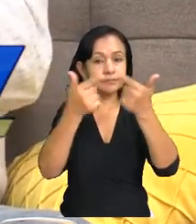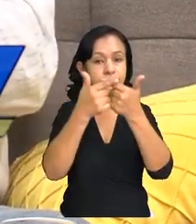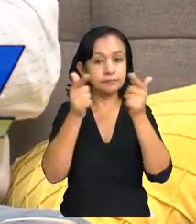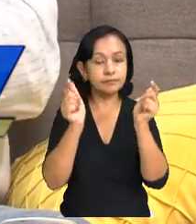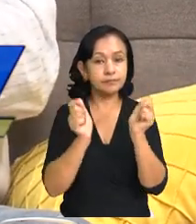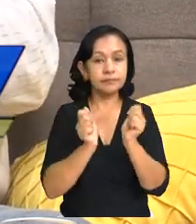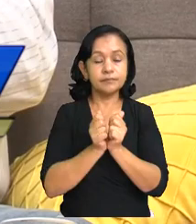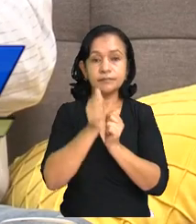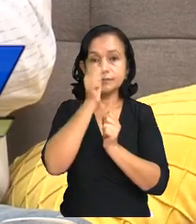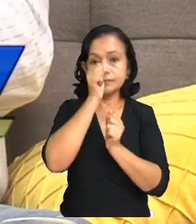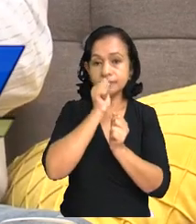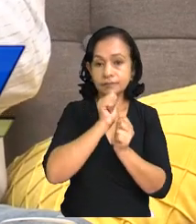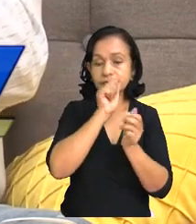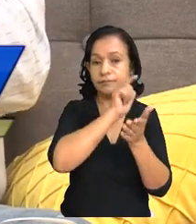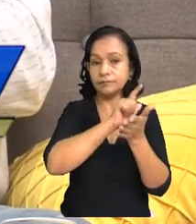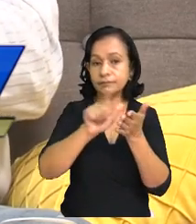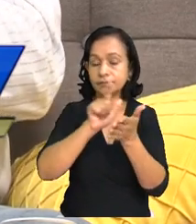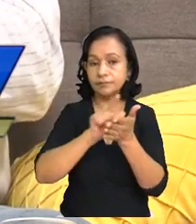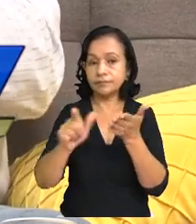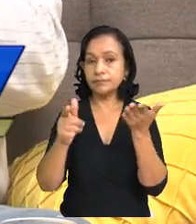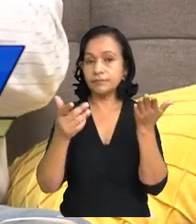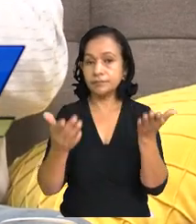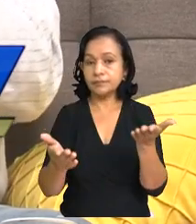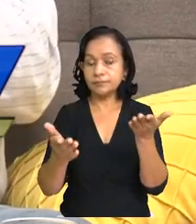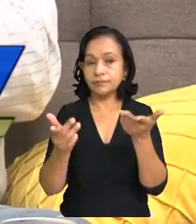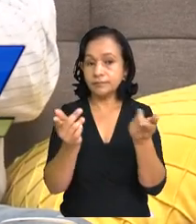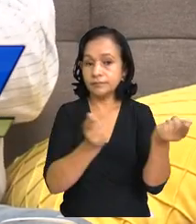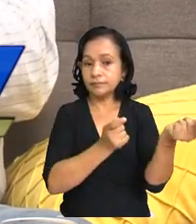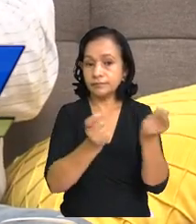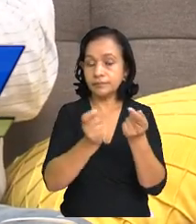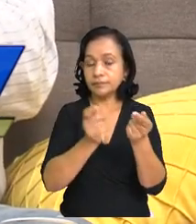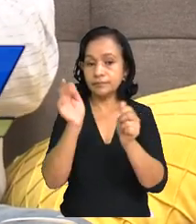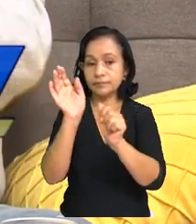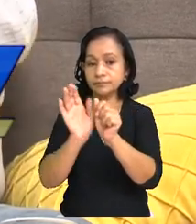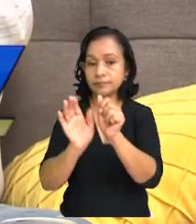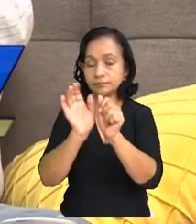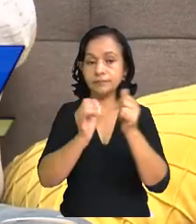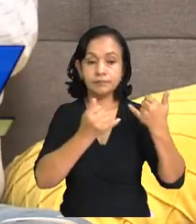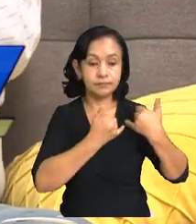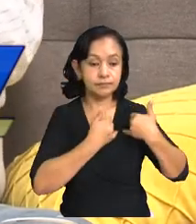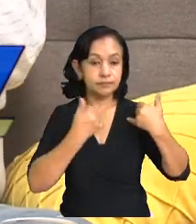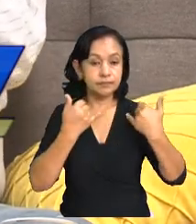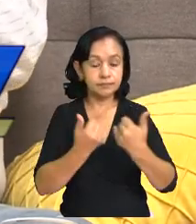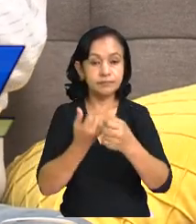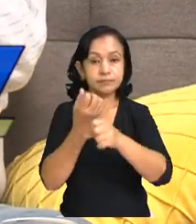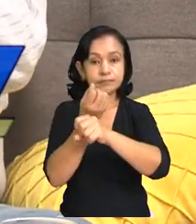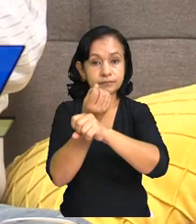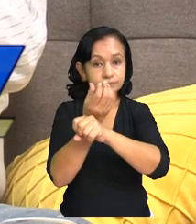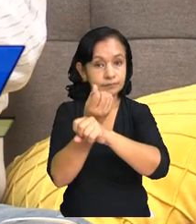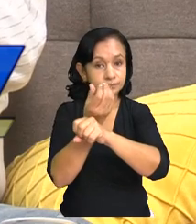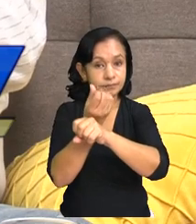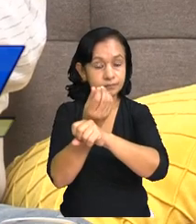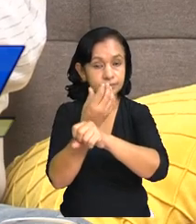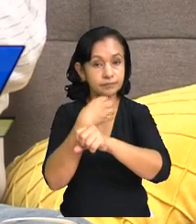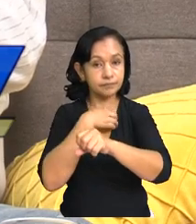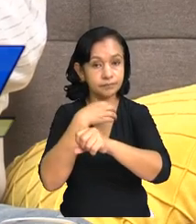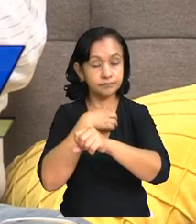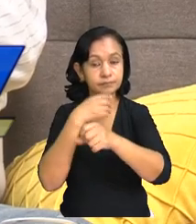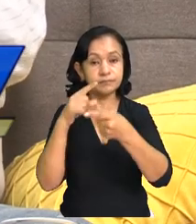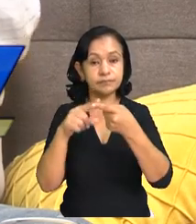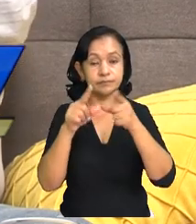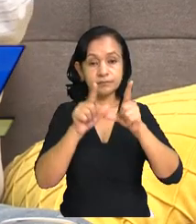sobre agua, saneamiento e higiene, que maneja cada institución, Cada alcaldía tiene información de lo que sucede en sus